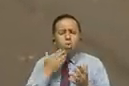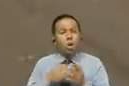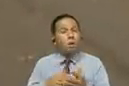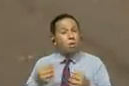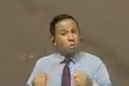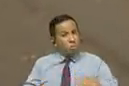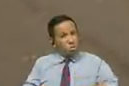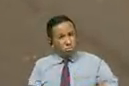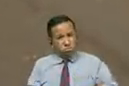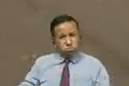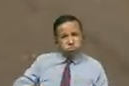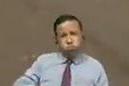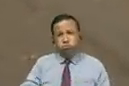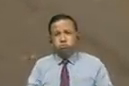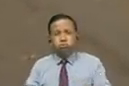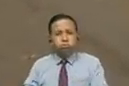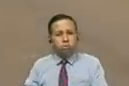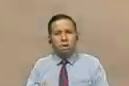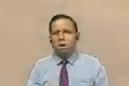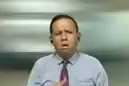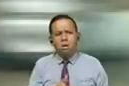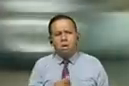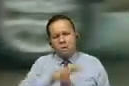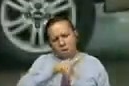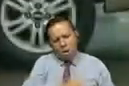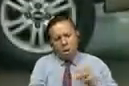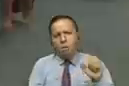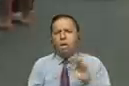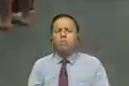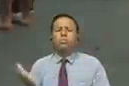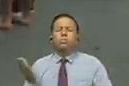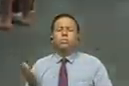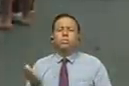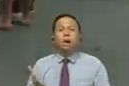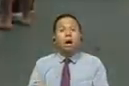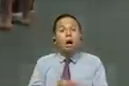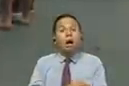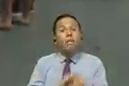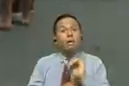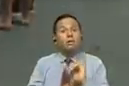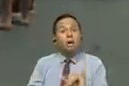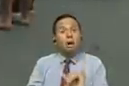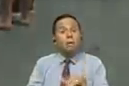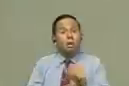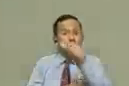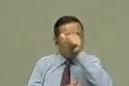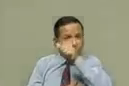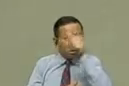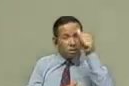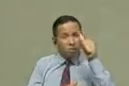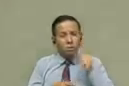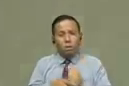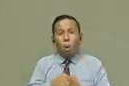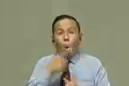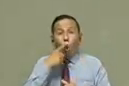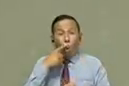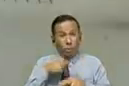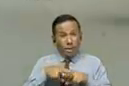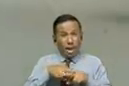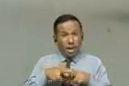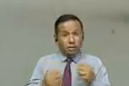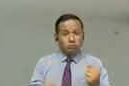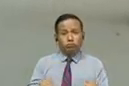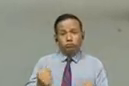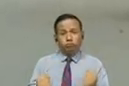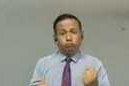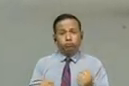y cogen el pan y le roban rapidito y se van. Este fin de semana mataron al conductor de un taxi en Bastión Popular y pese